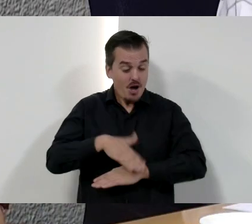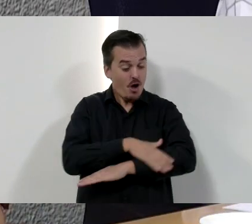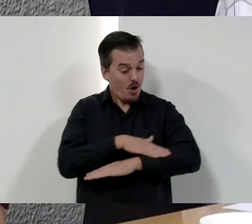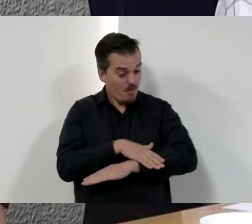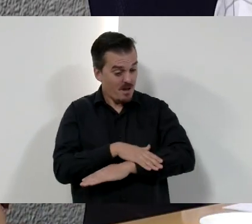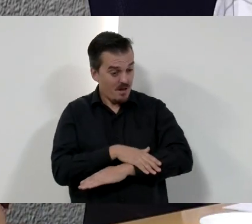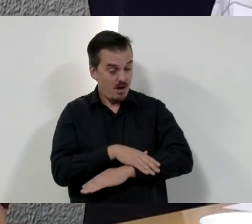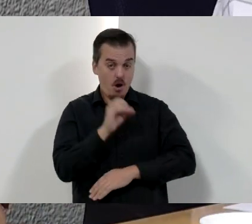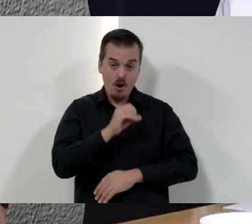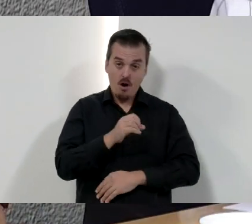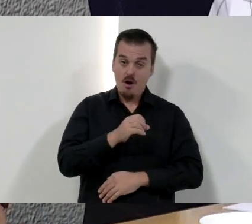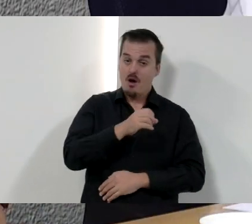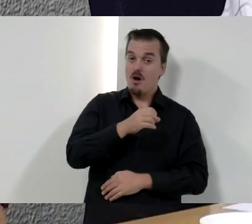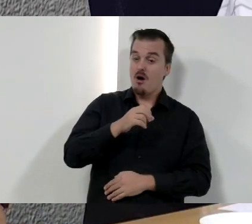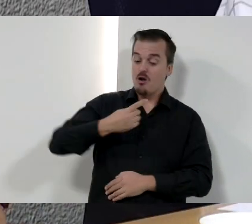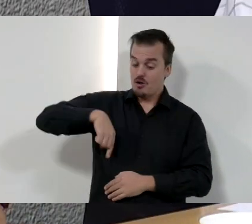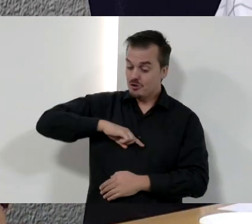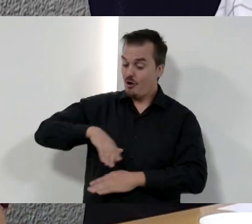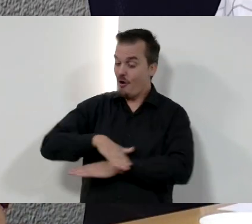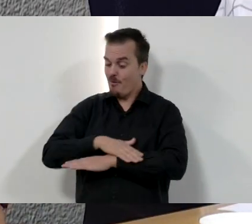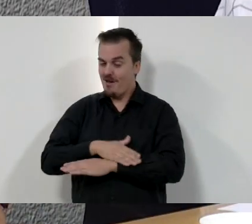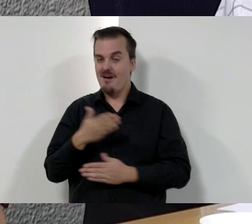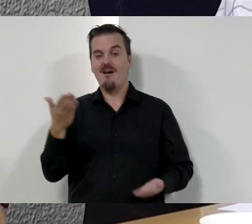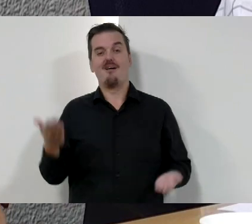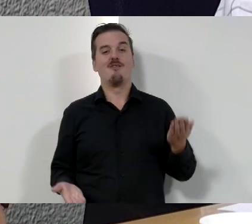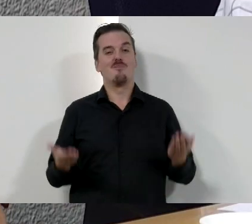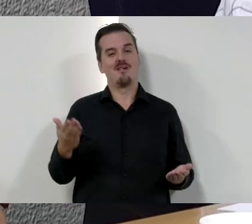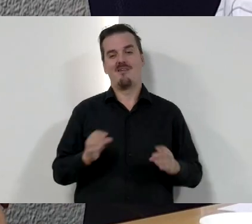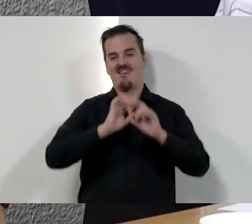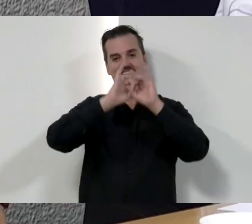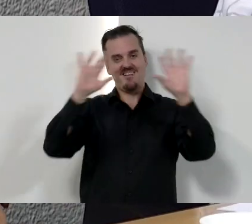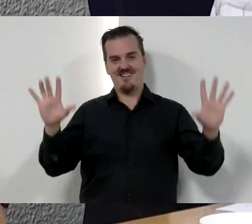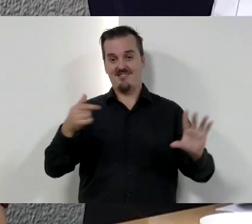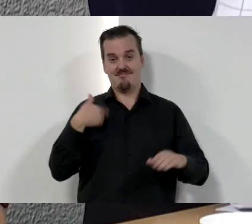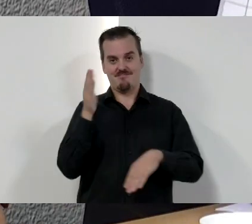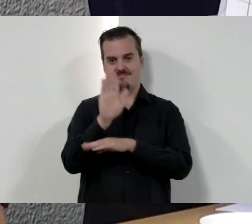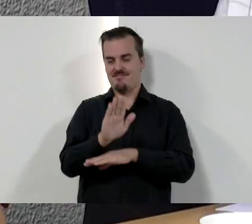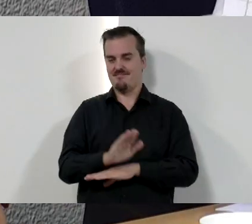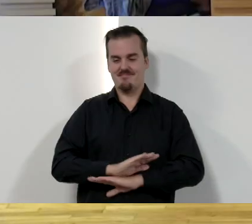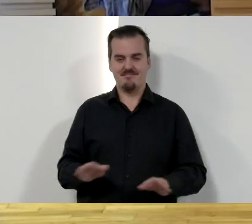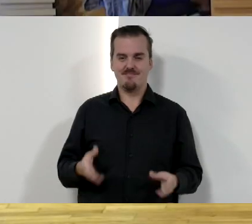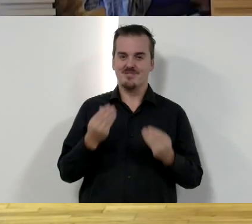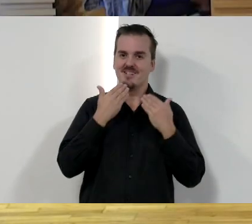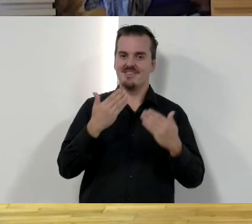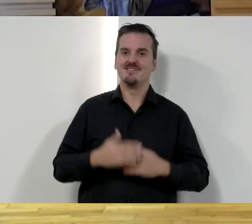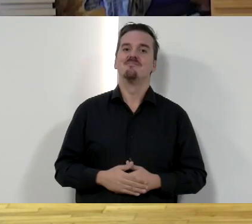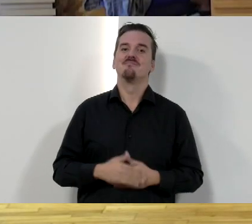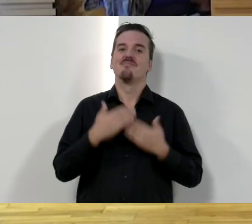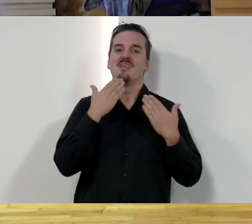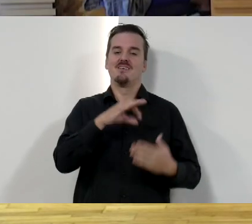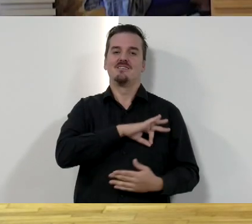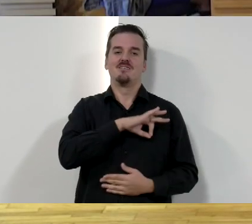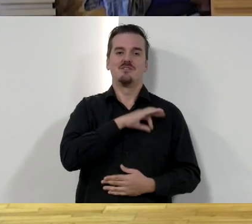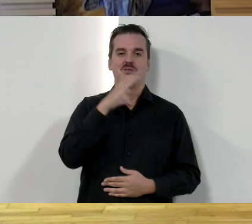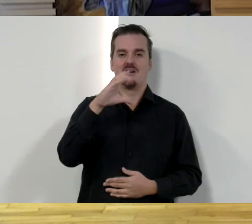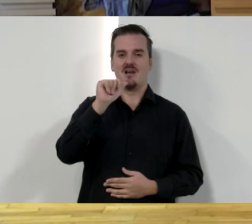gobernamos, la diferencia está clara en esta exposición que yo he hecho anteriormente. Muchas gracias. Gracias, señor Clavero. Pues